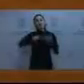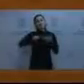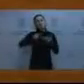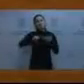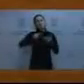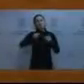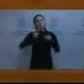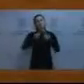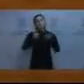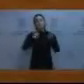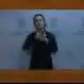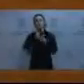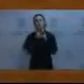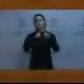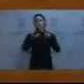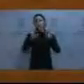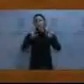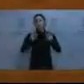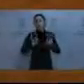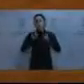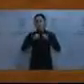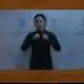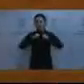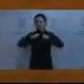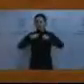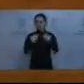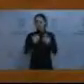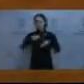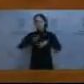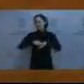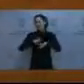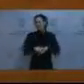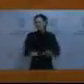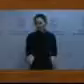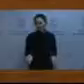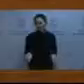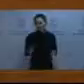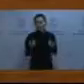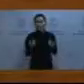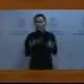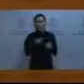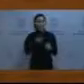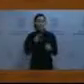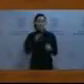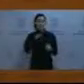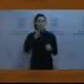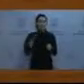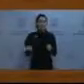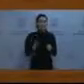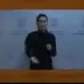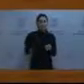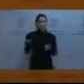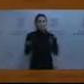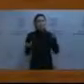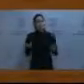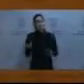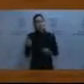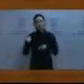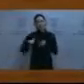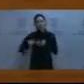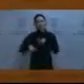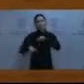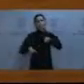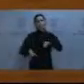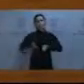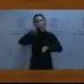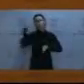asturiana, pero ¿por qué lo traigo del Chao San Martín? ¿Por la especial necesidad del valor del bien? Por supuesto que sí. Es un elemento único